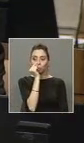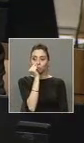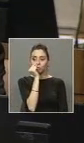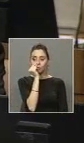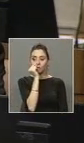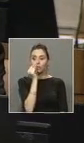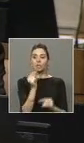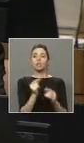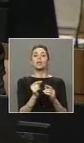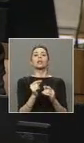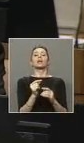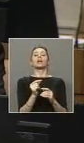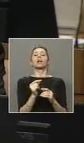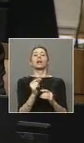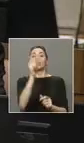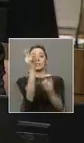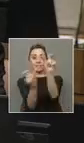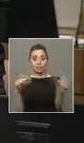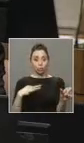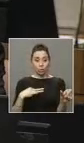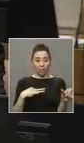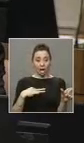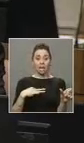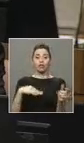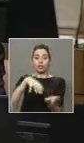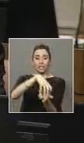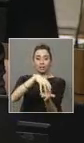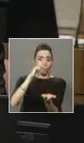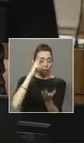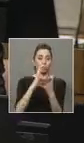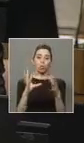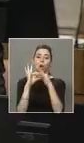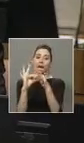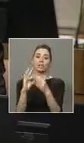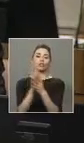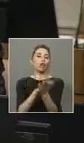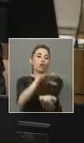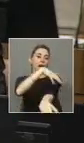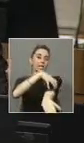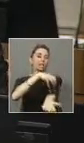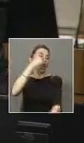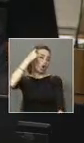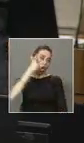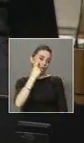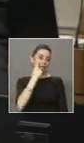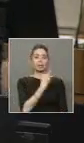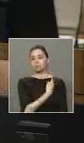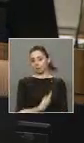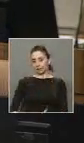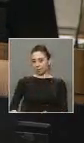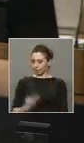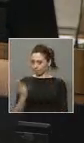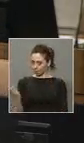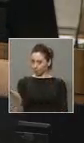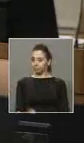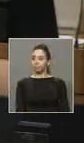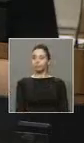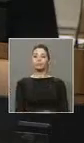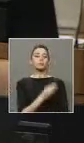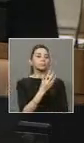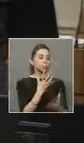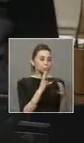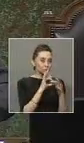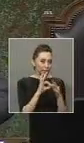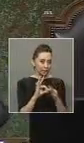muy agradecido por la ciudadanía de la ciudad de Rancagua y de toda la región de O'Higgins, Presidente. Muchas